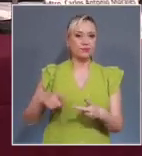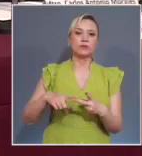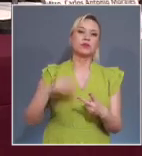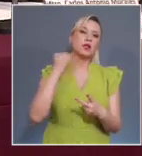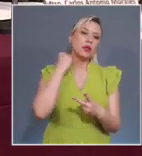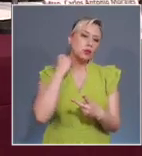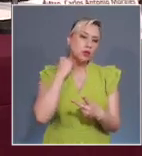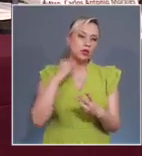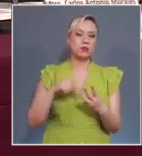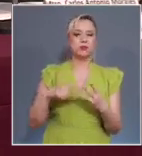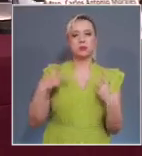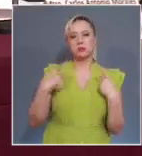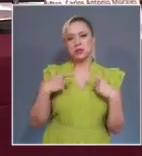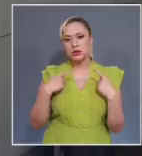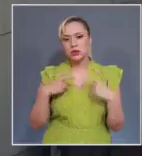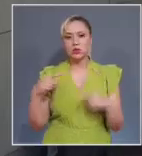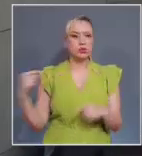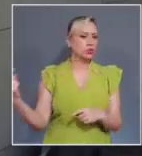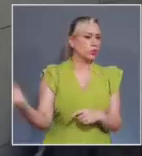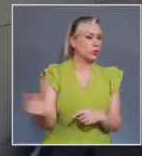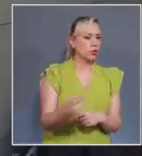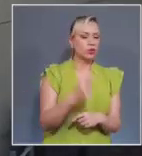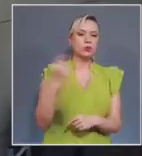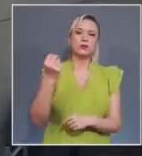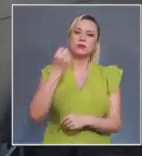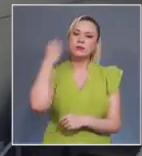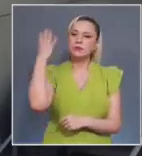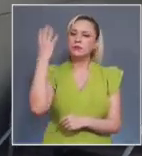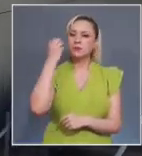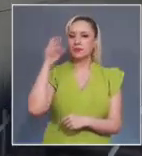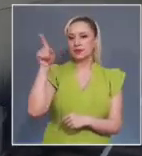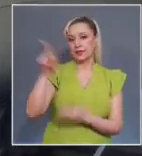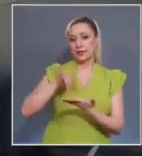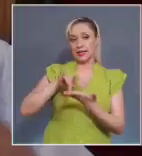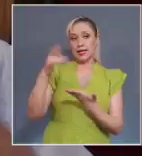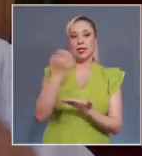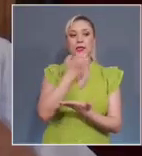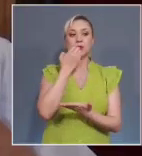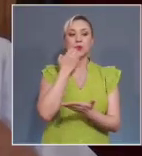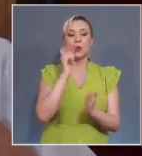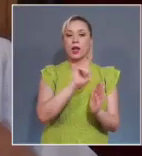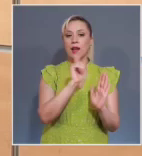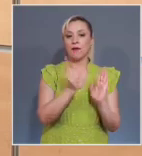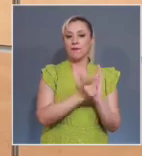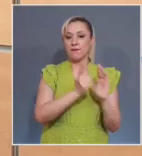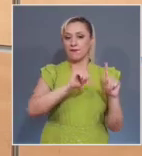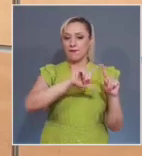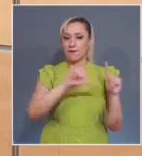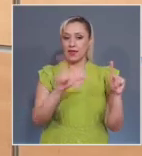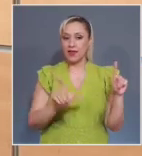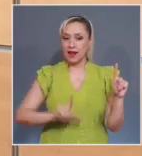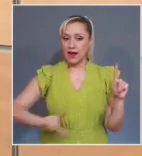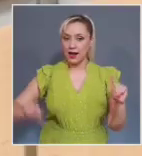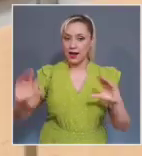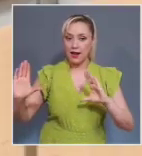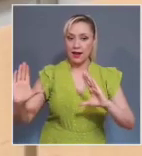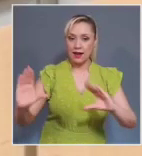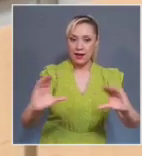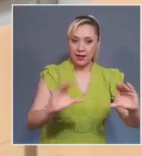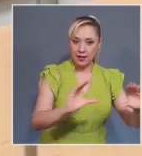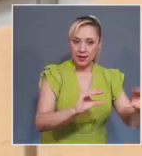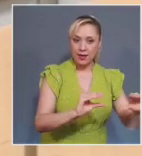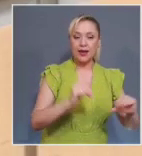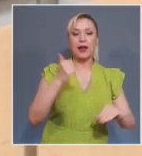Estas conferencias son organizadas por la Escuela Federal de Formación Judicial y la Asociación Nacional de Magistrados de